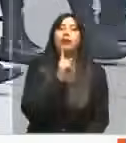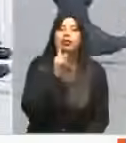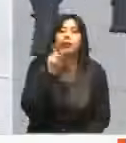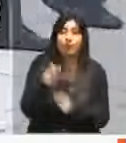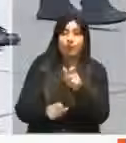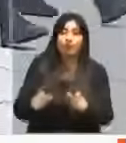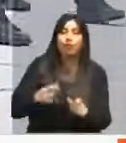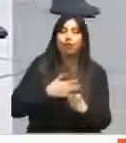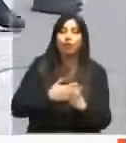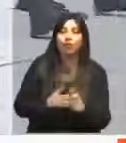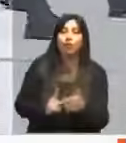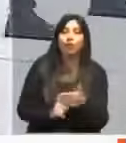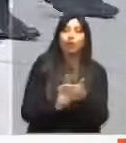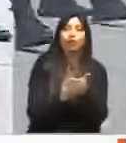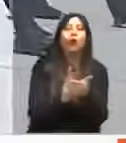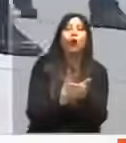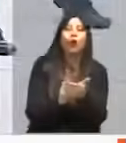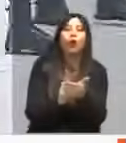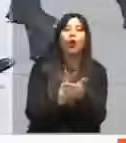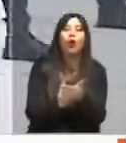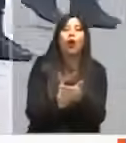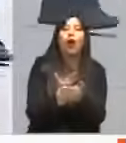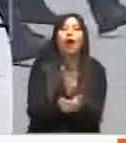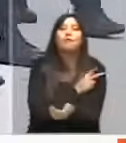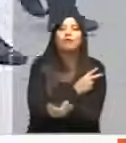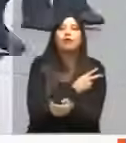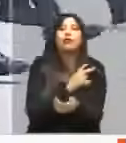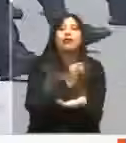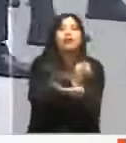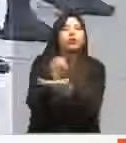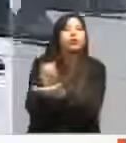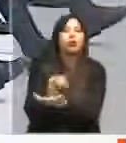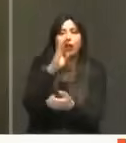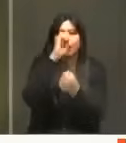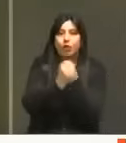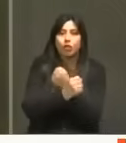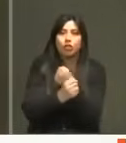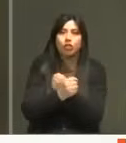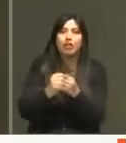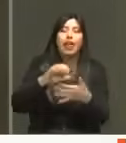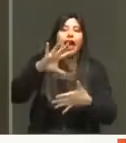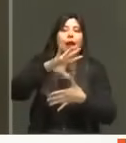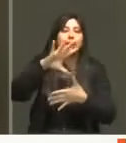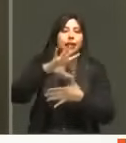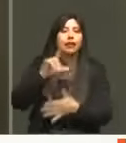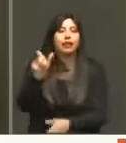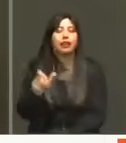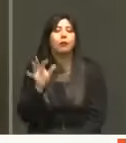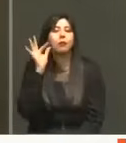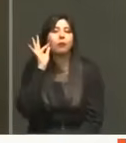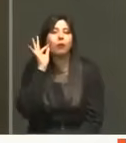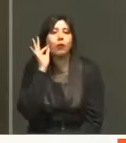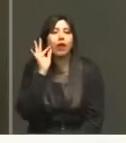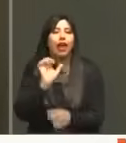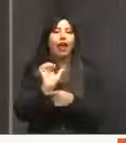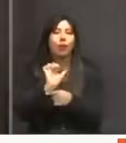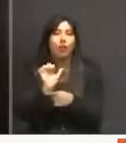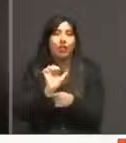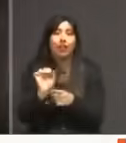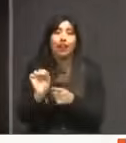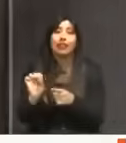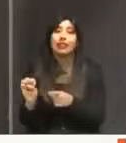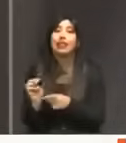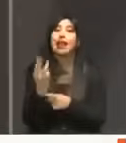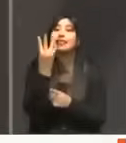a oficiales representativos de instituciones policiales uniformadas de América. Génesis Moreno viene de Ecuador y vivirá su